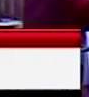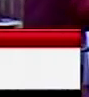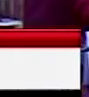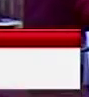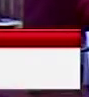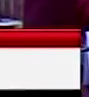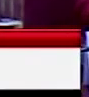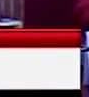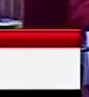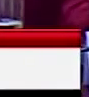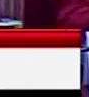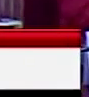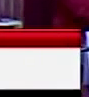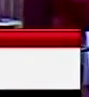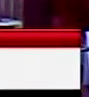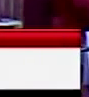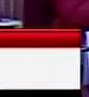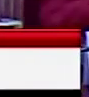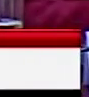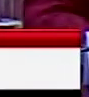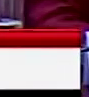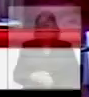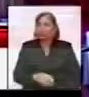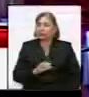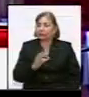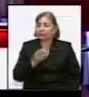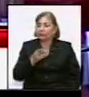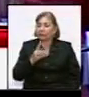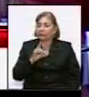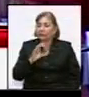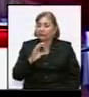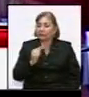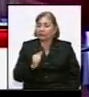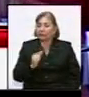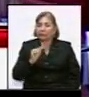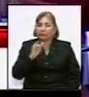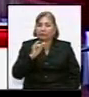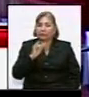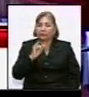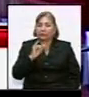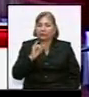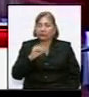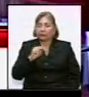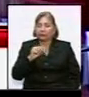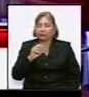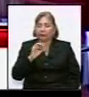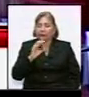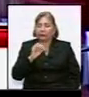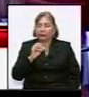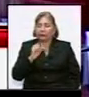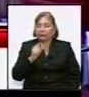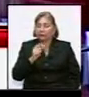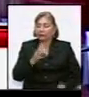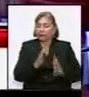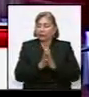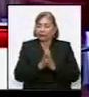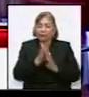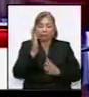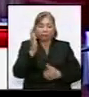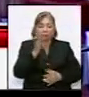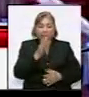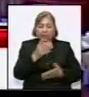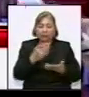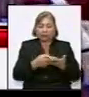saludar la presencia de la congresista maría de choquehuanca y consiste en una puesta colegas pasar a enfrentar el